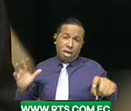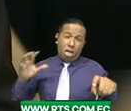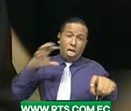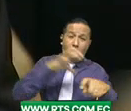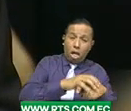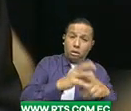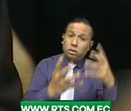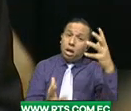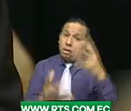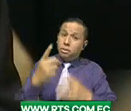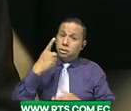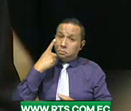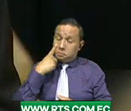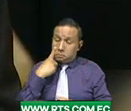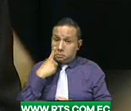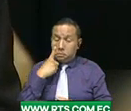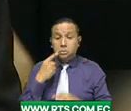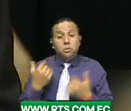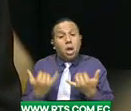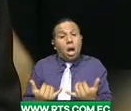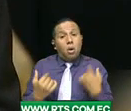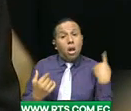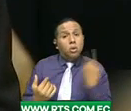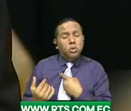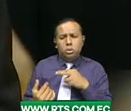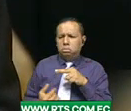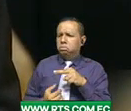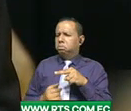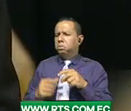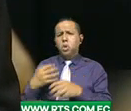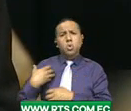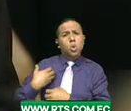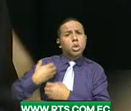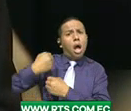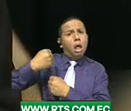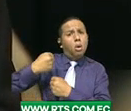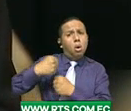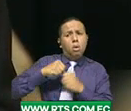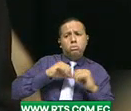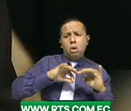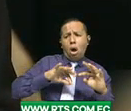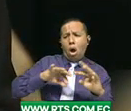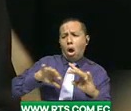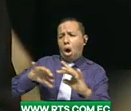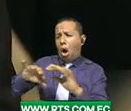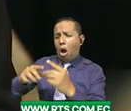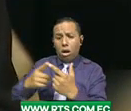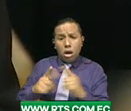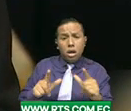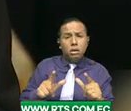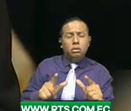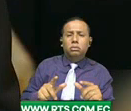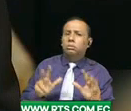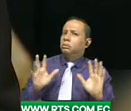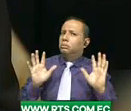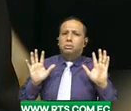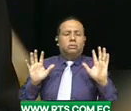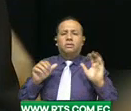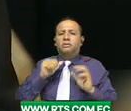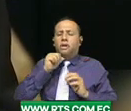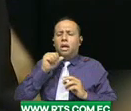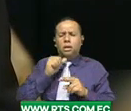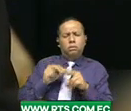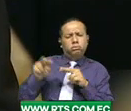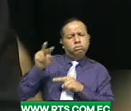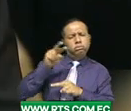Aún no hemos verificado que las unidades rusas estén retornando a sus bases. De hecho, nuestro análisis indica que ellos permanecen en